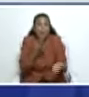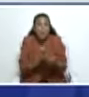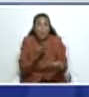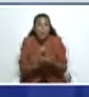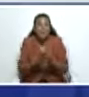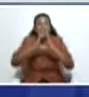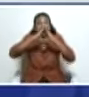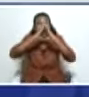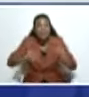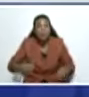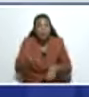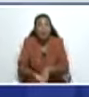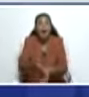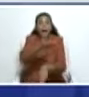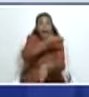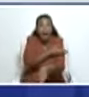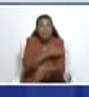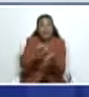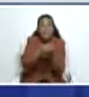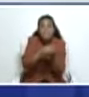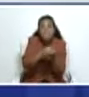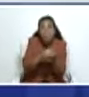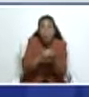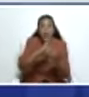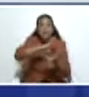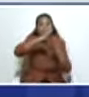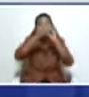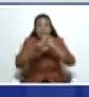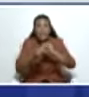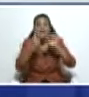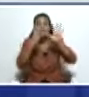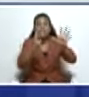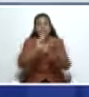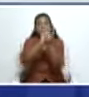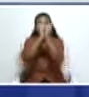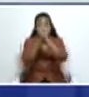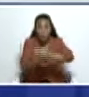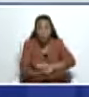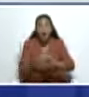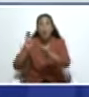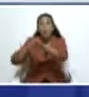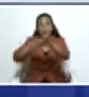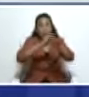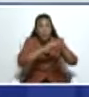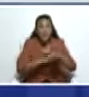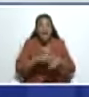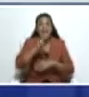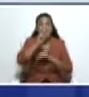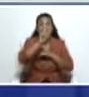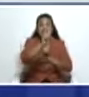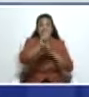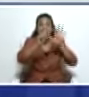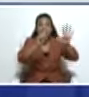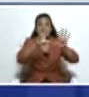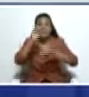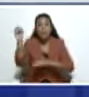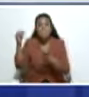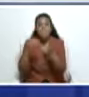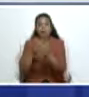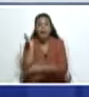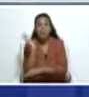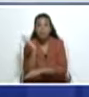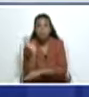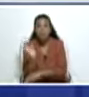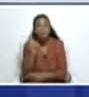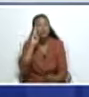propuestas preliminares, el cierre de cuenta de la CTT consultado en más de 60.000 asambleas.